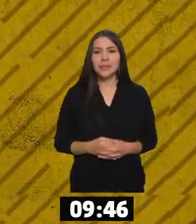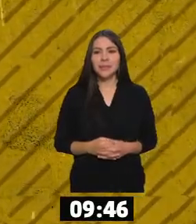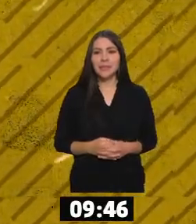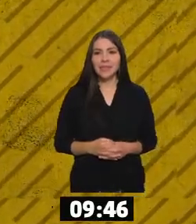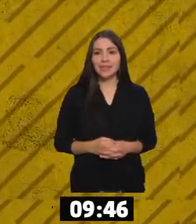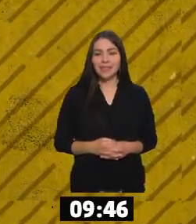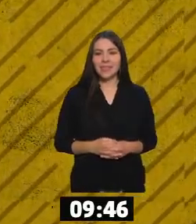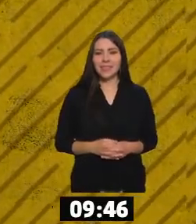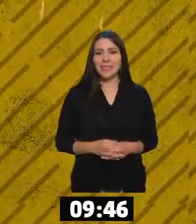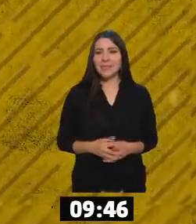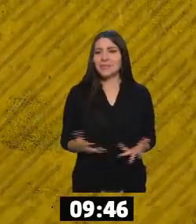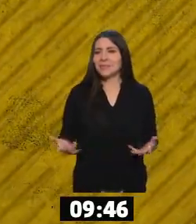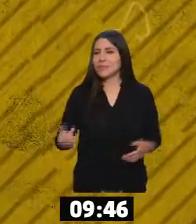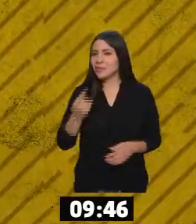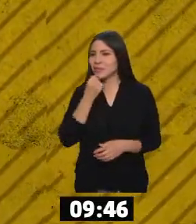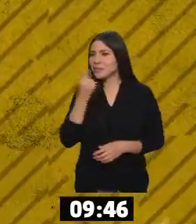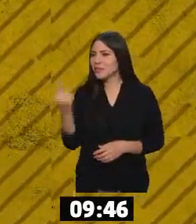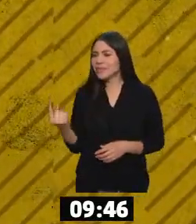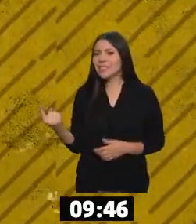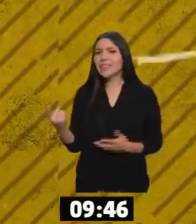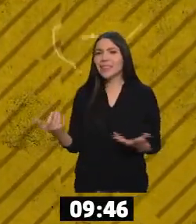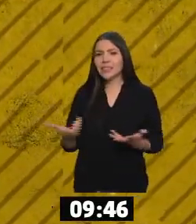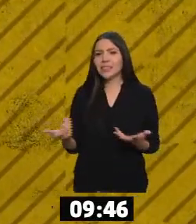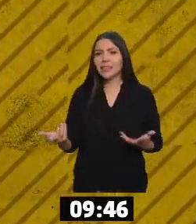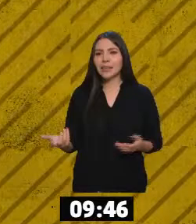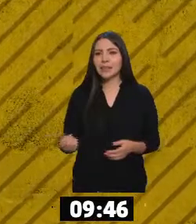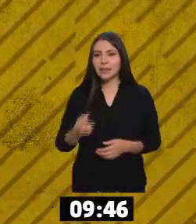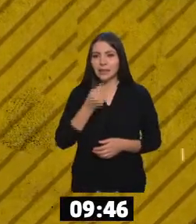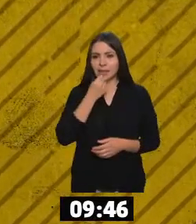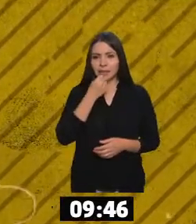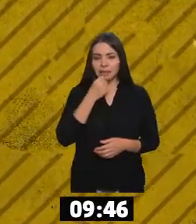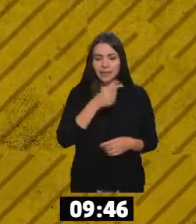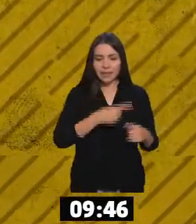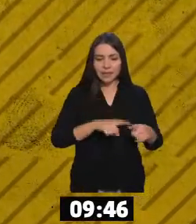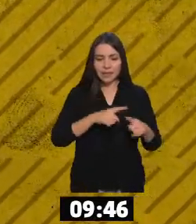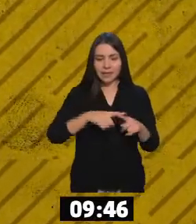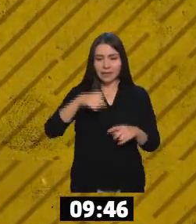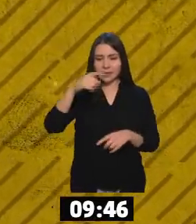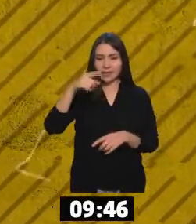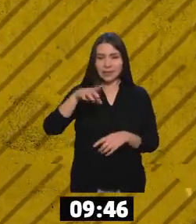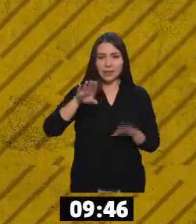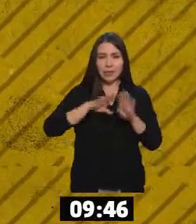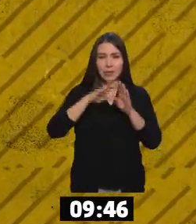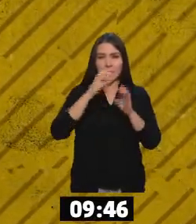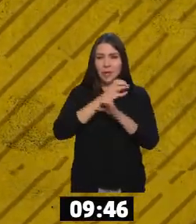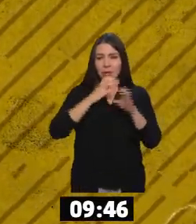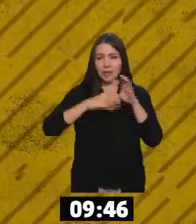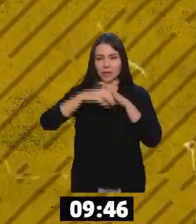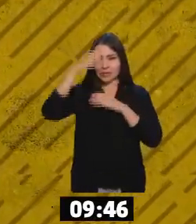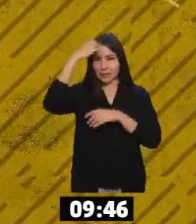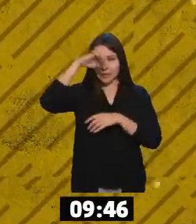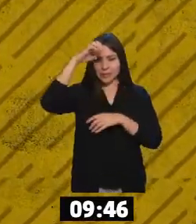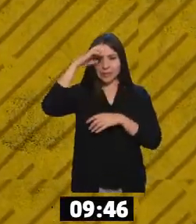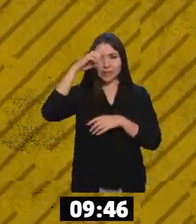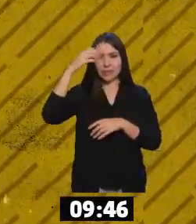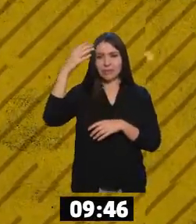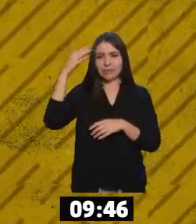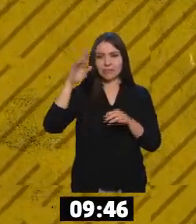¿Qué está haciendo ese Se chamaco? está llenando de sabiduría, señor. No, Se está llenando de sabiduría. Toma por ósmosis